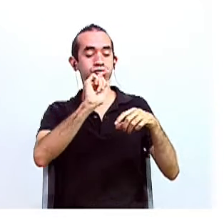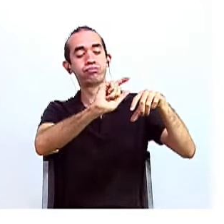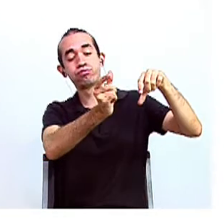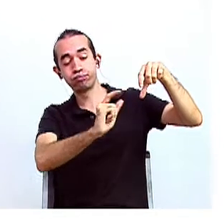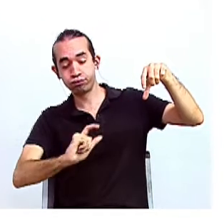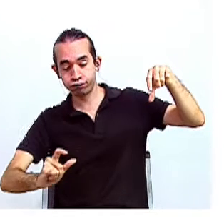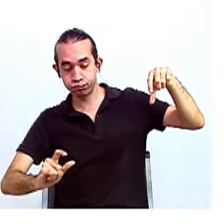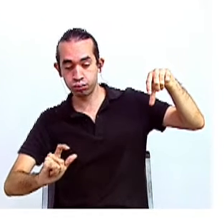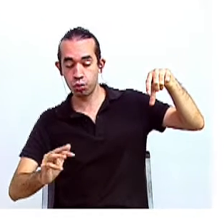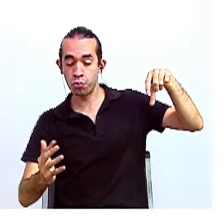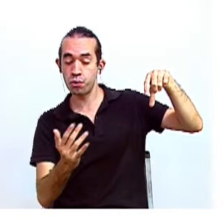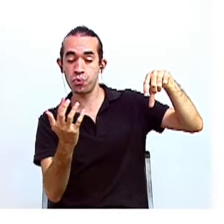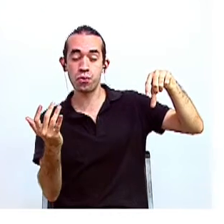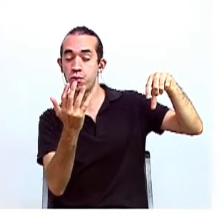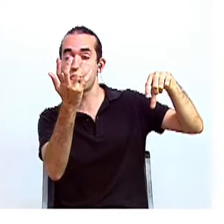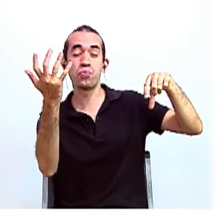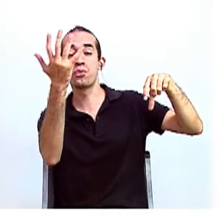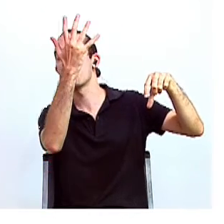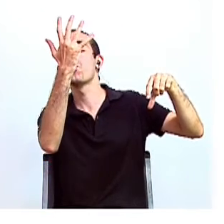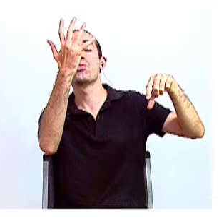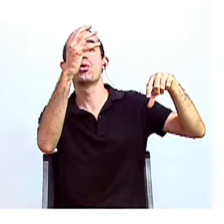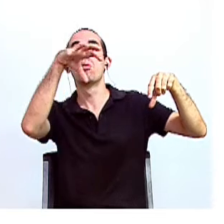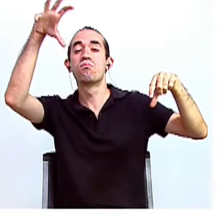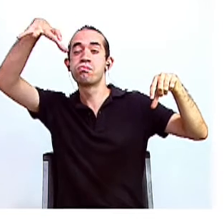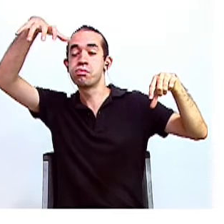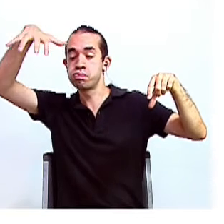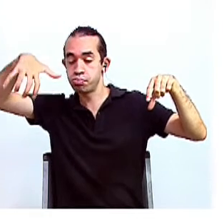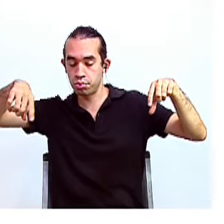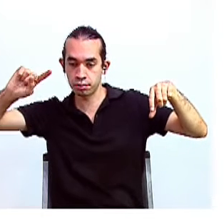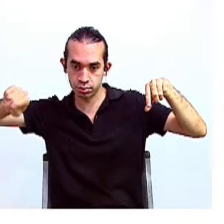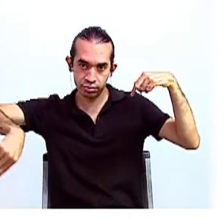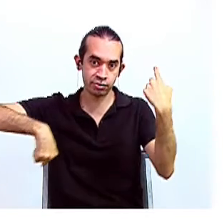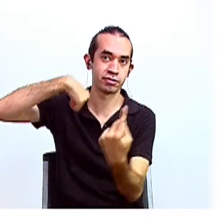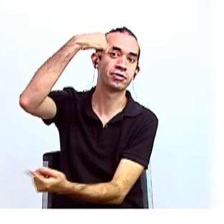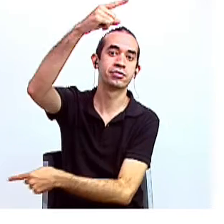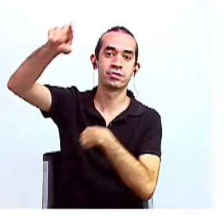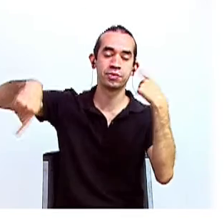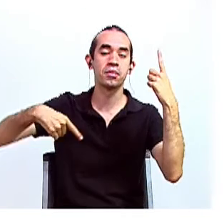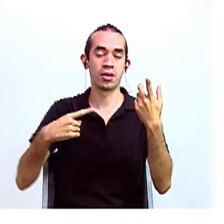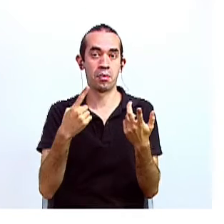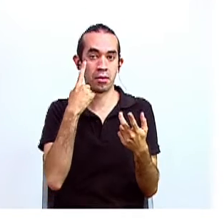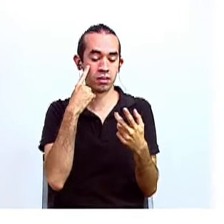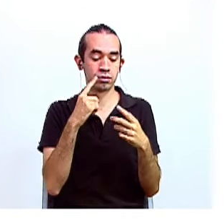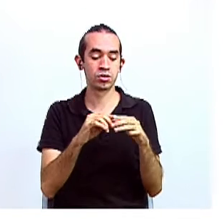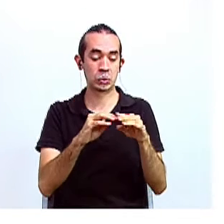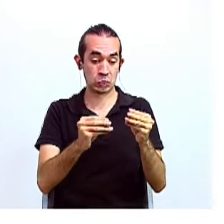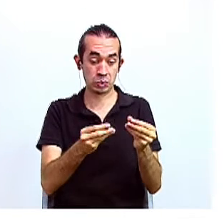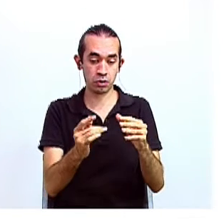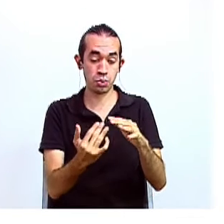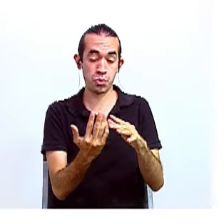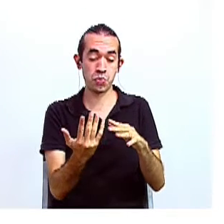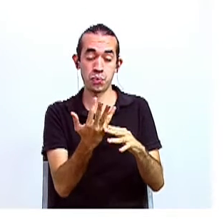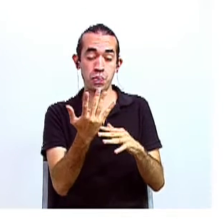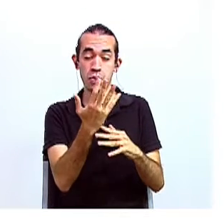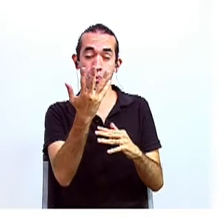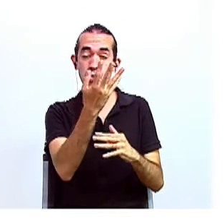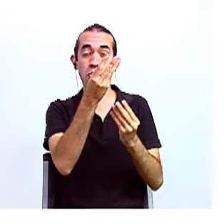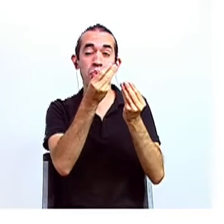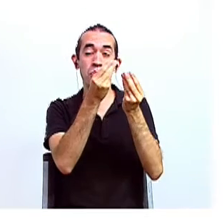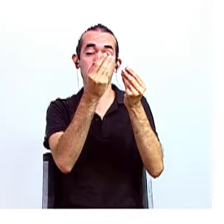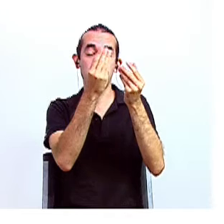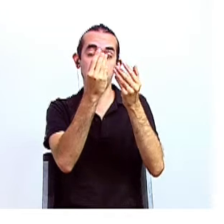Tierra en forma líquida y sólida. De la superficie a la atmósfera lo hace en forma de vapor de agua por evaporación, ya sea